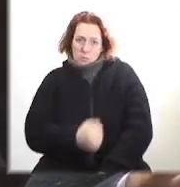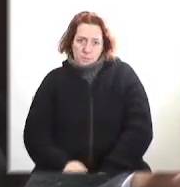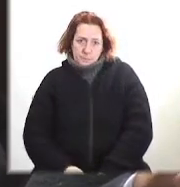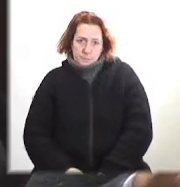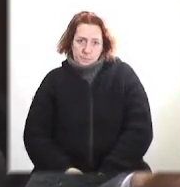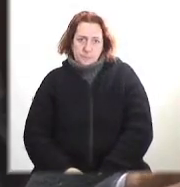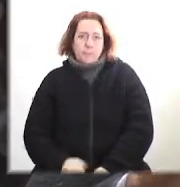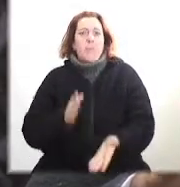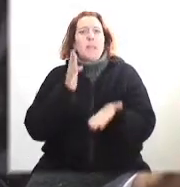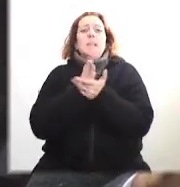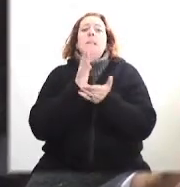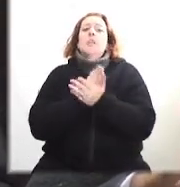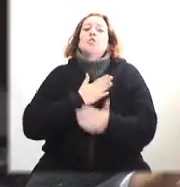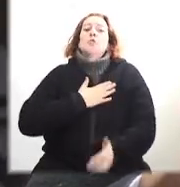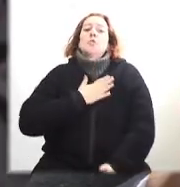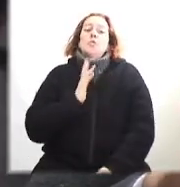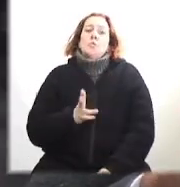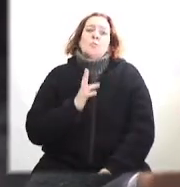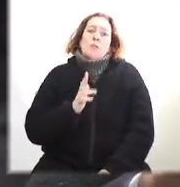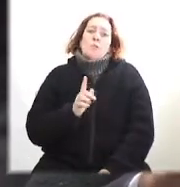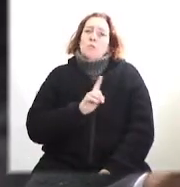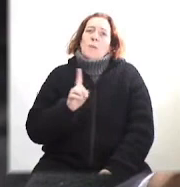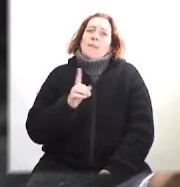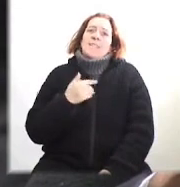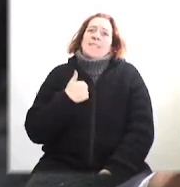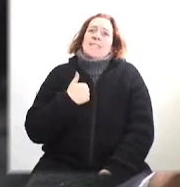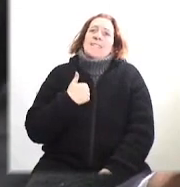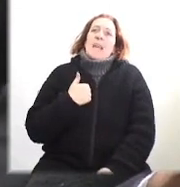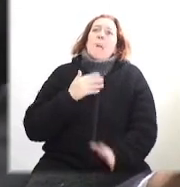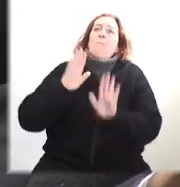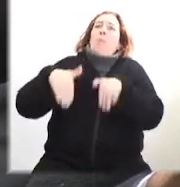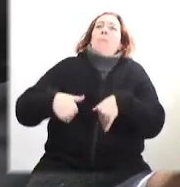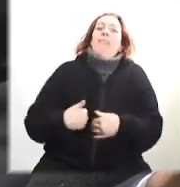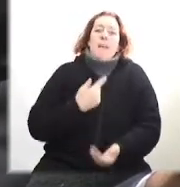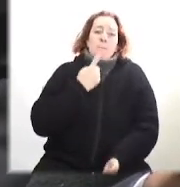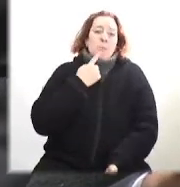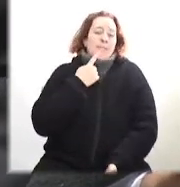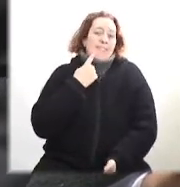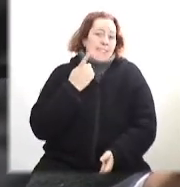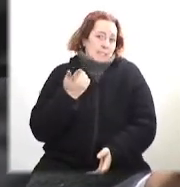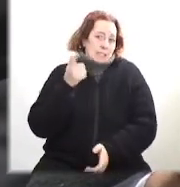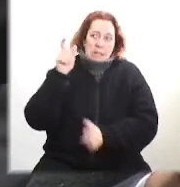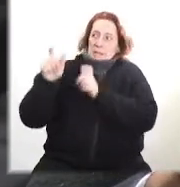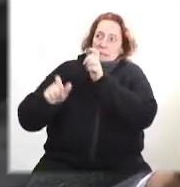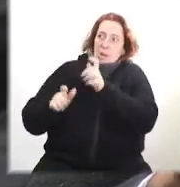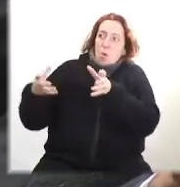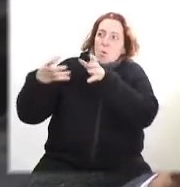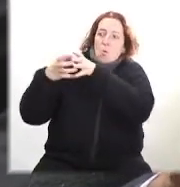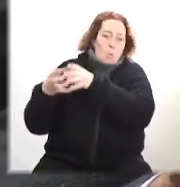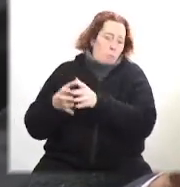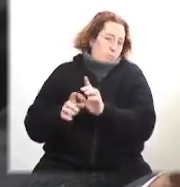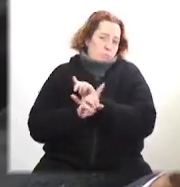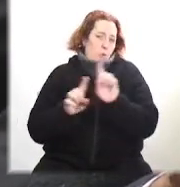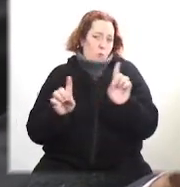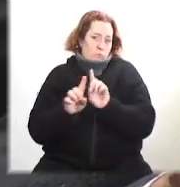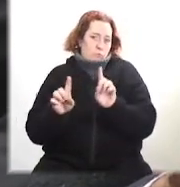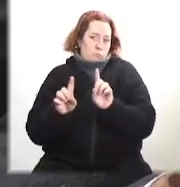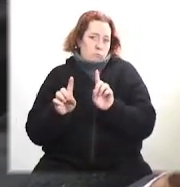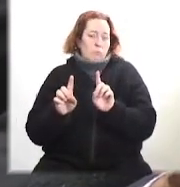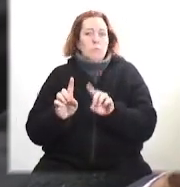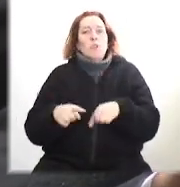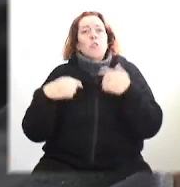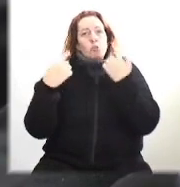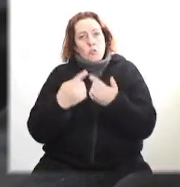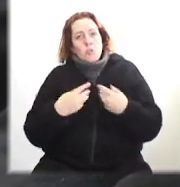Los derechos humanos no son patrimonio político de nadie. Y es cierto, hemos sentido que en estos